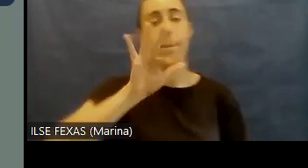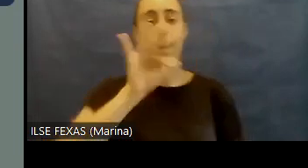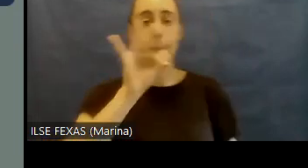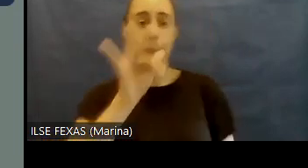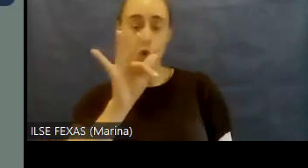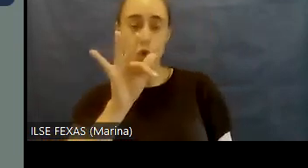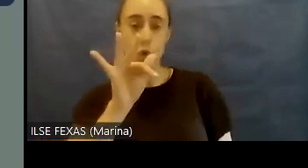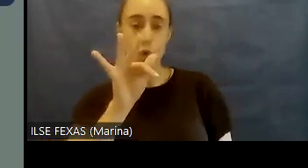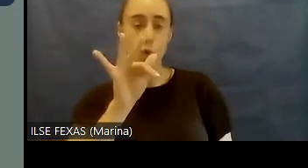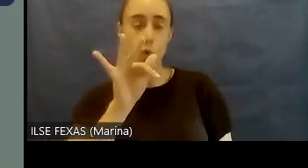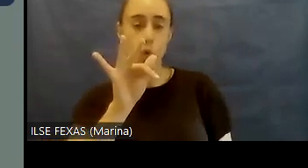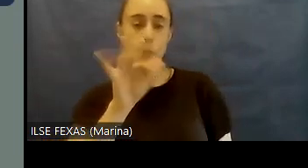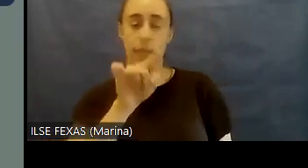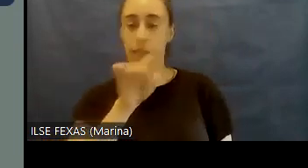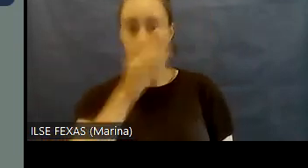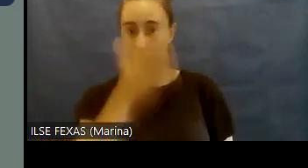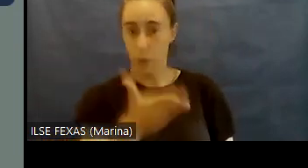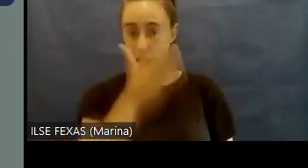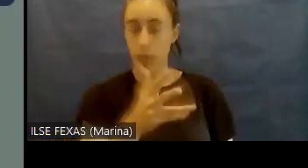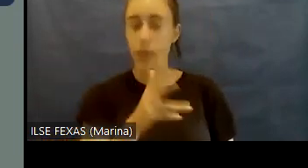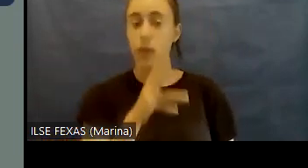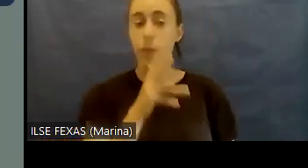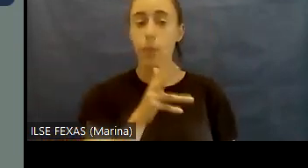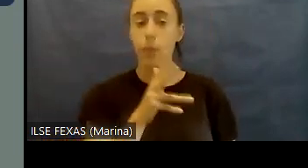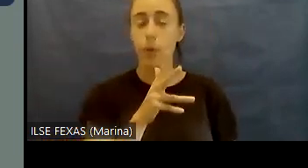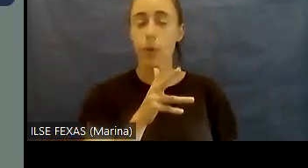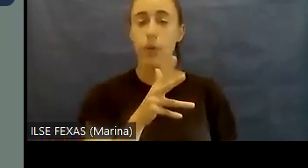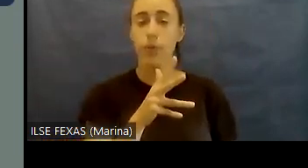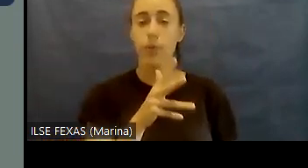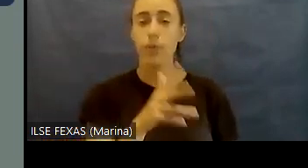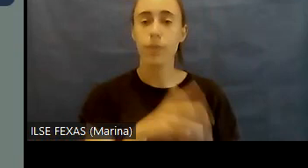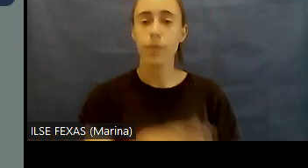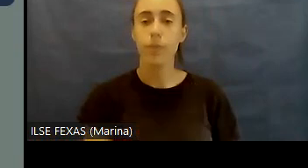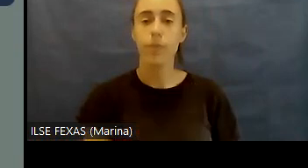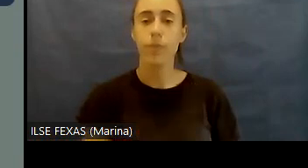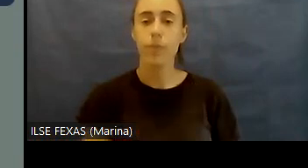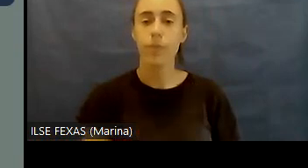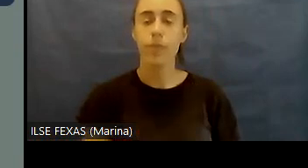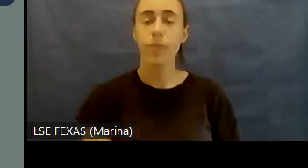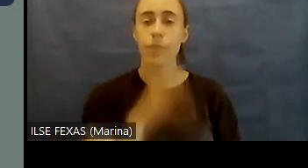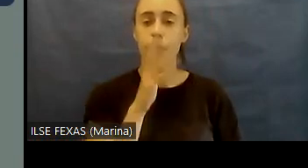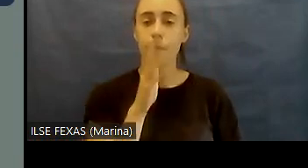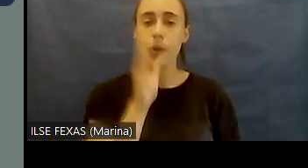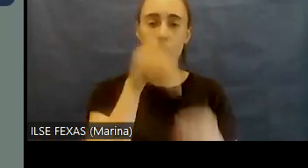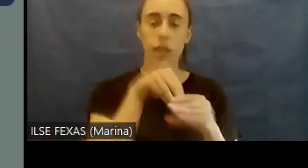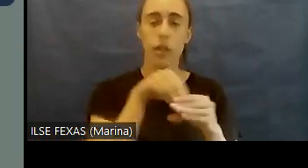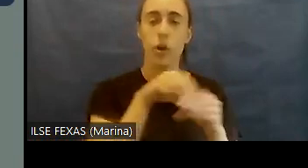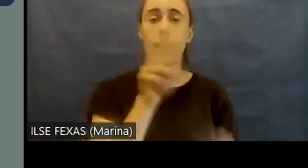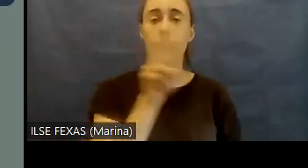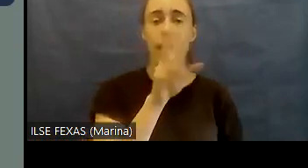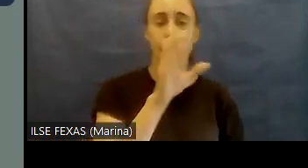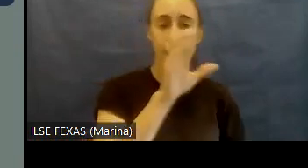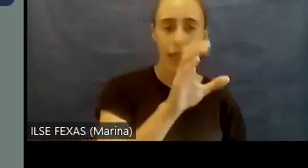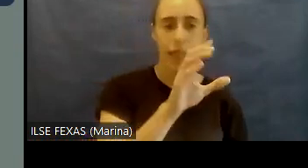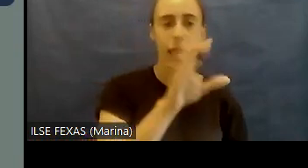el Immune Plus, aparte de todo, de la presencia de la vitamina C, del zinc y del